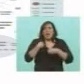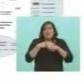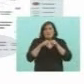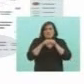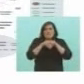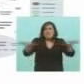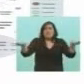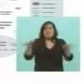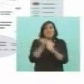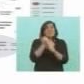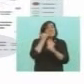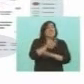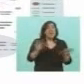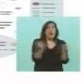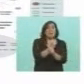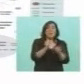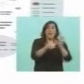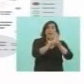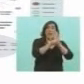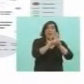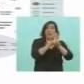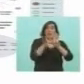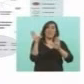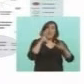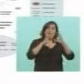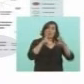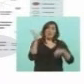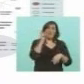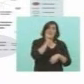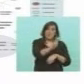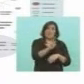a partir de la sanción de ley de medios audiovisuales.